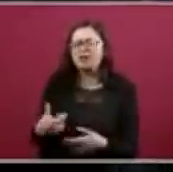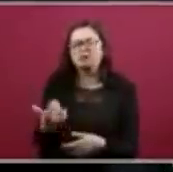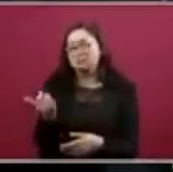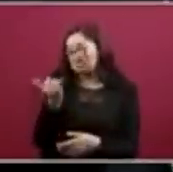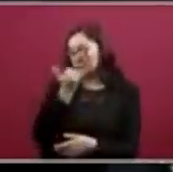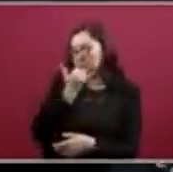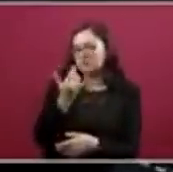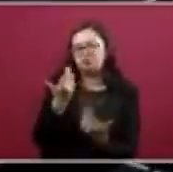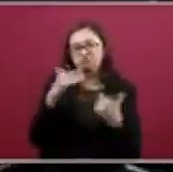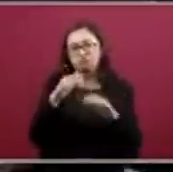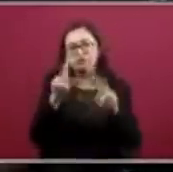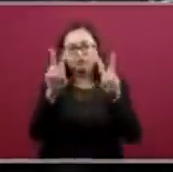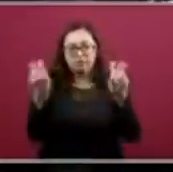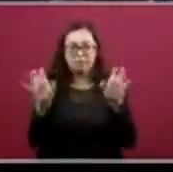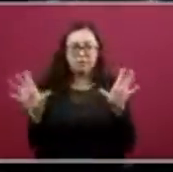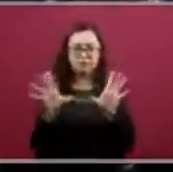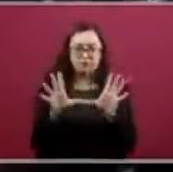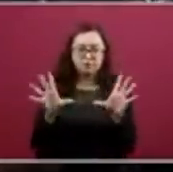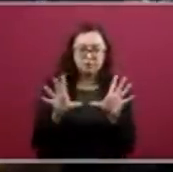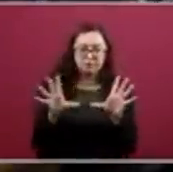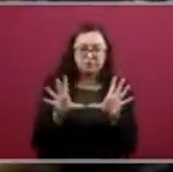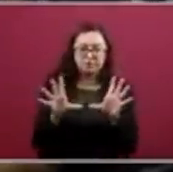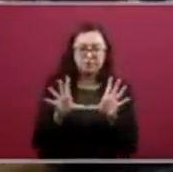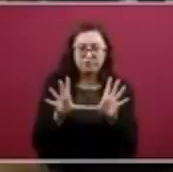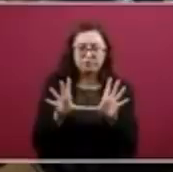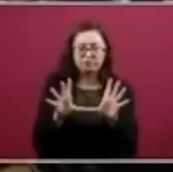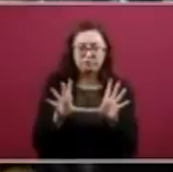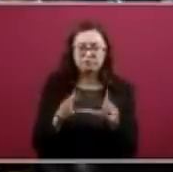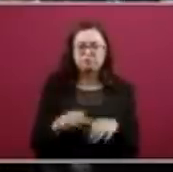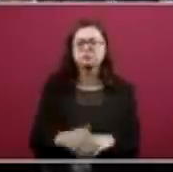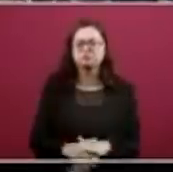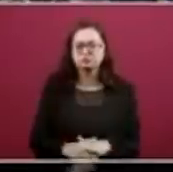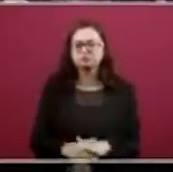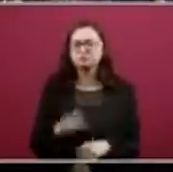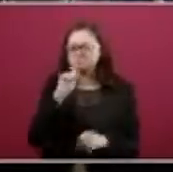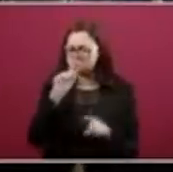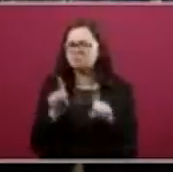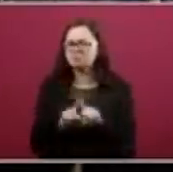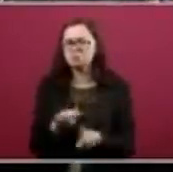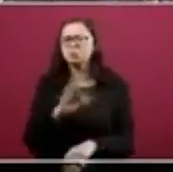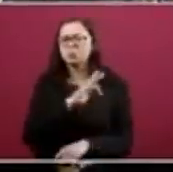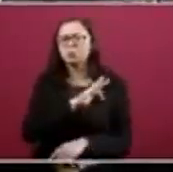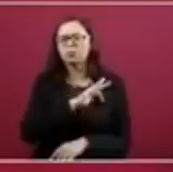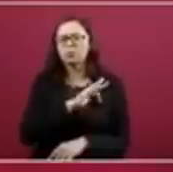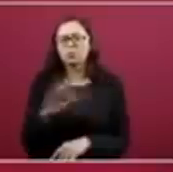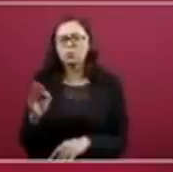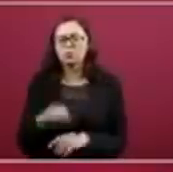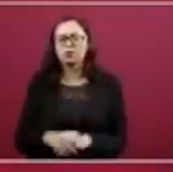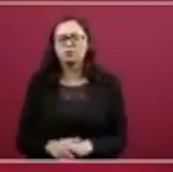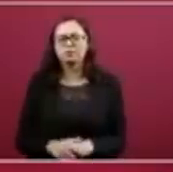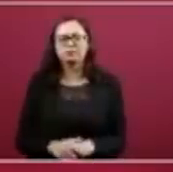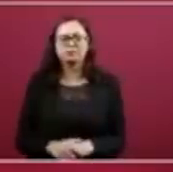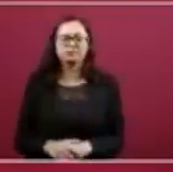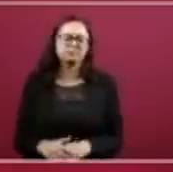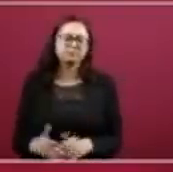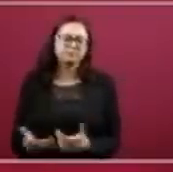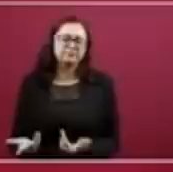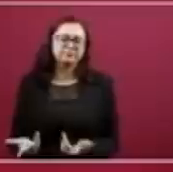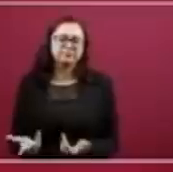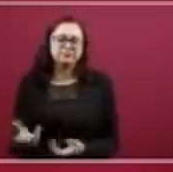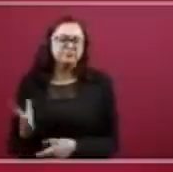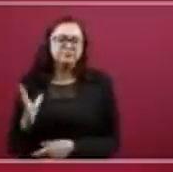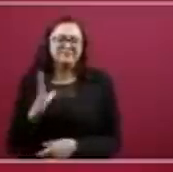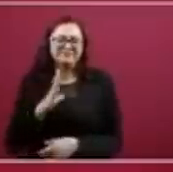sobre lo de Infonavit, ¿usted qué piensa de esta posibilidad de que el mexicano? Hay posibilidad también, porque existen miles